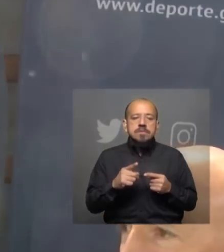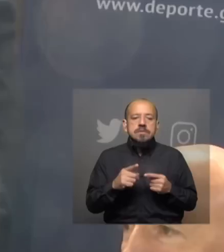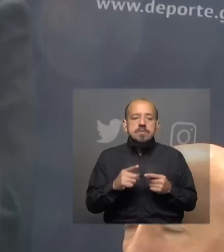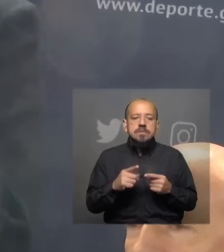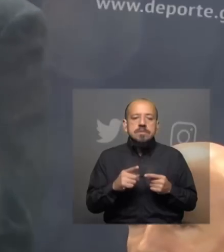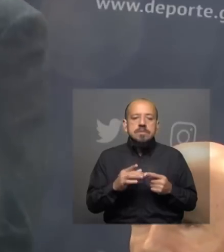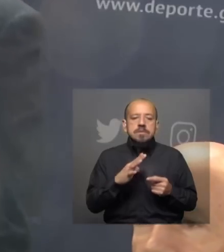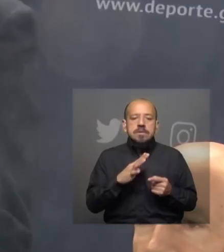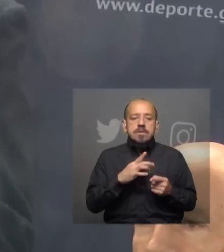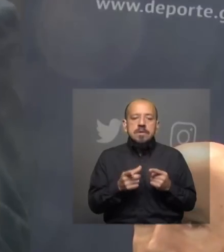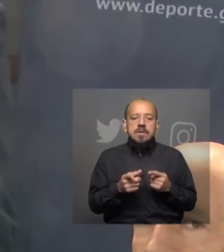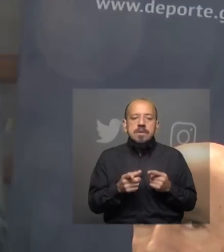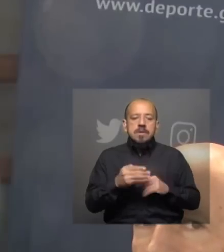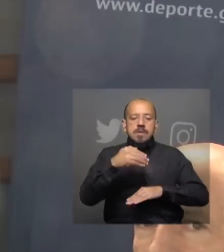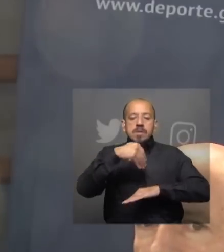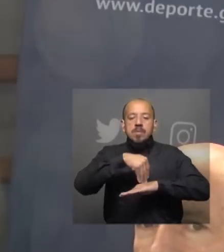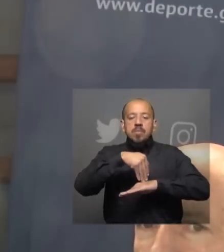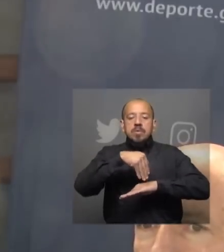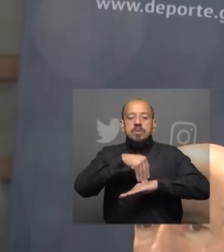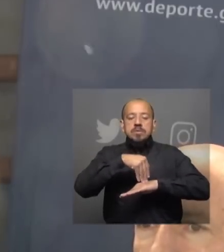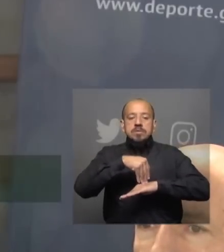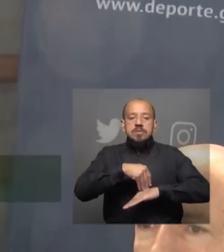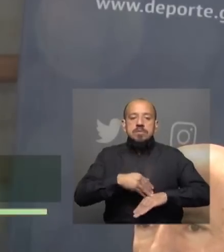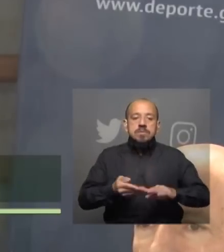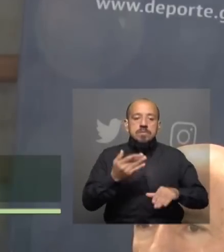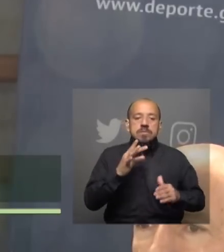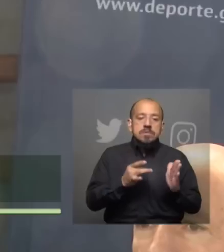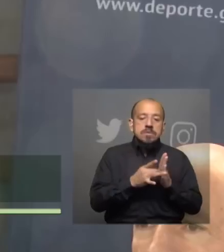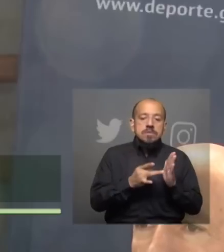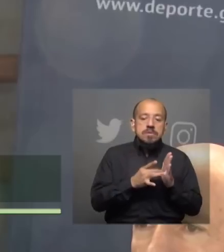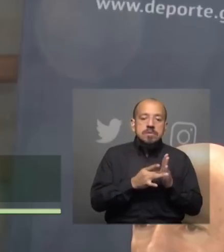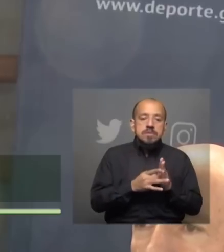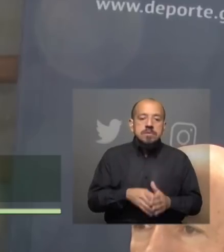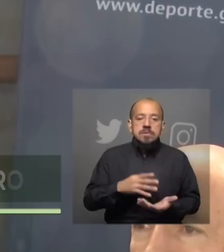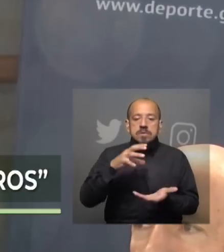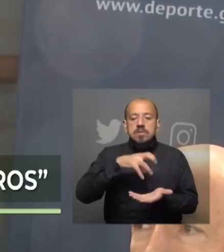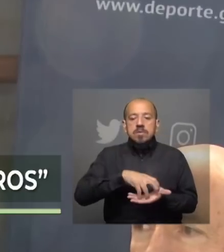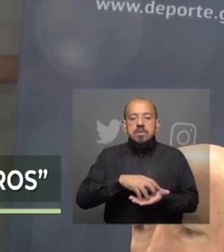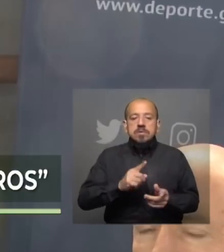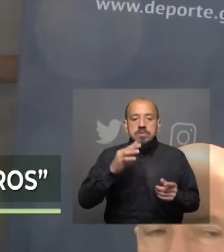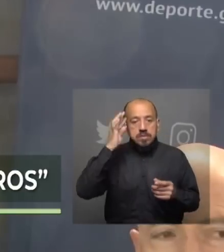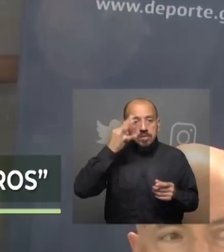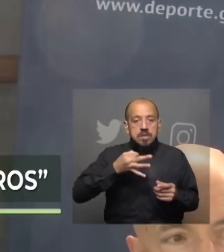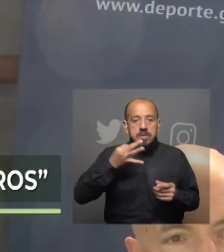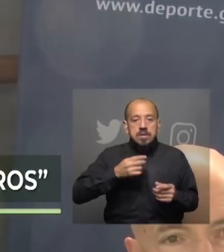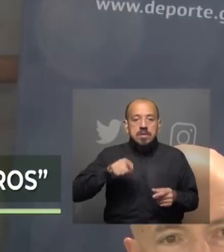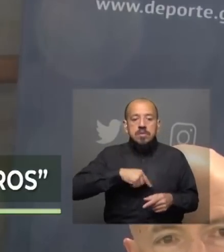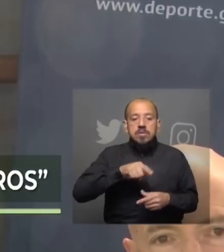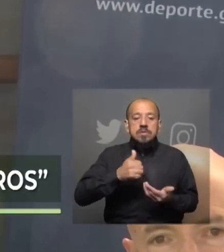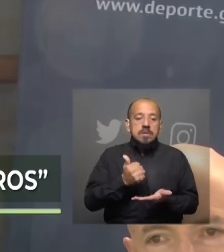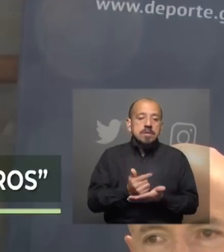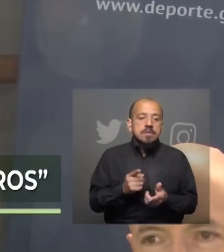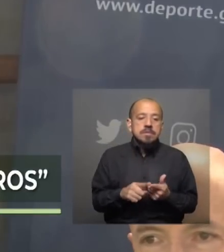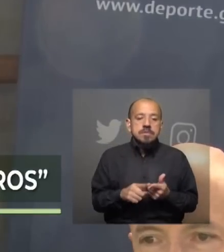Acá hay municipios que tienen más privilegios que otros por la ubicación geográfica o por la realidad donde viven